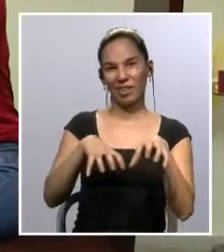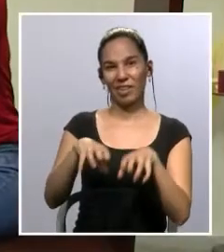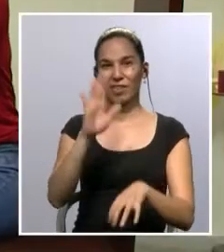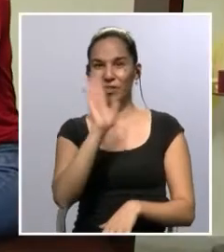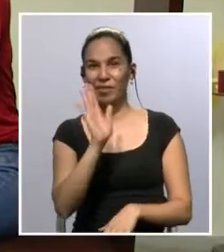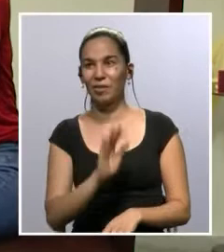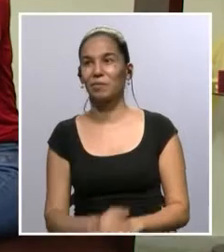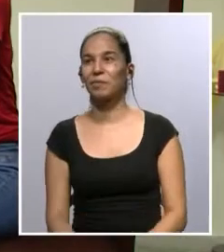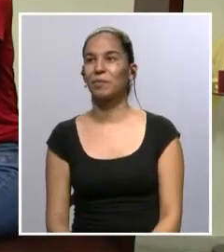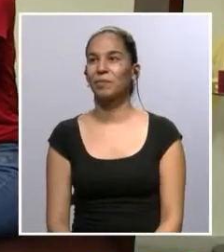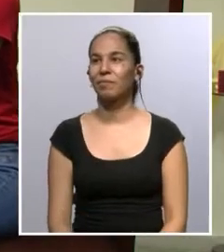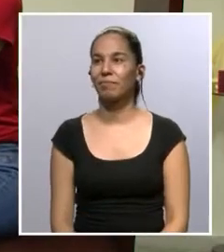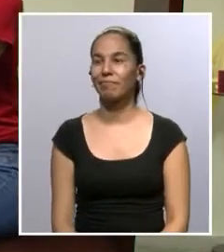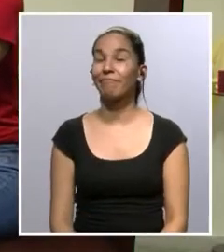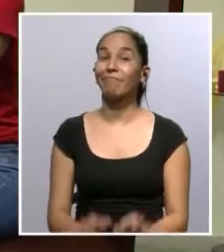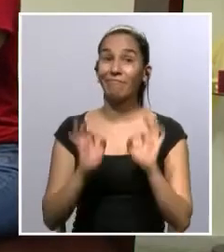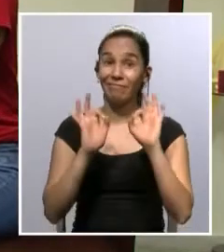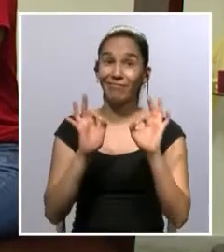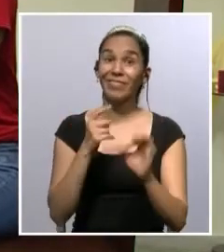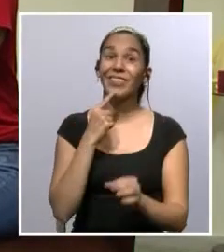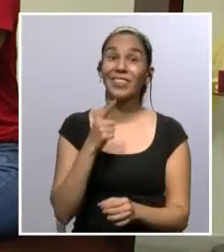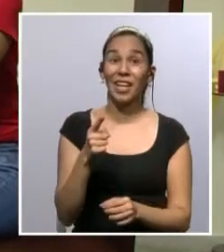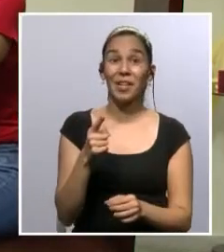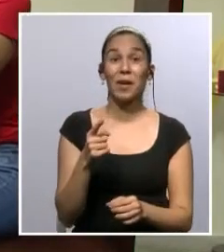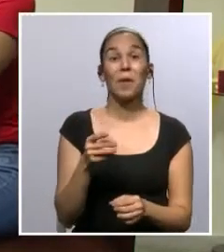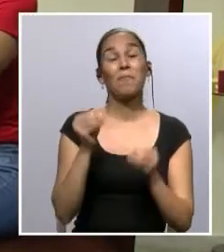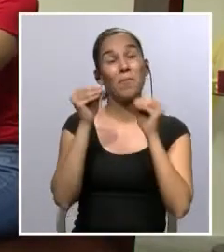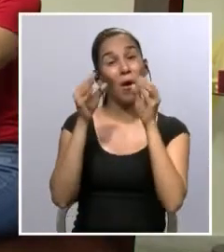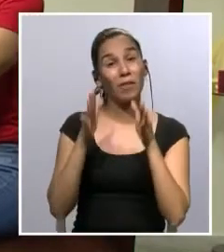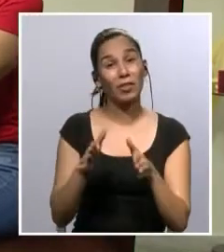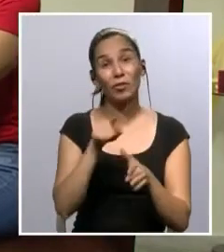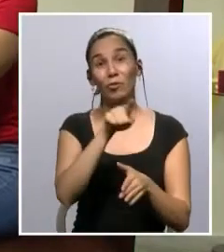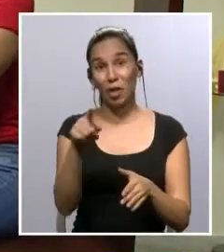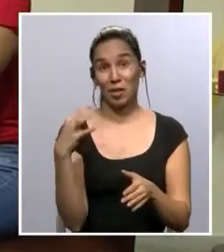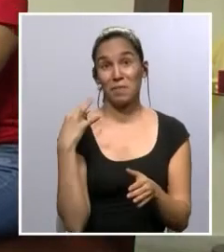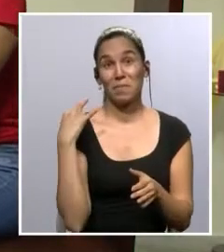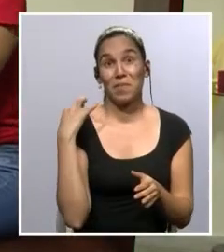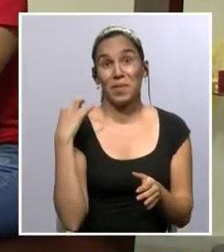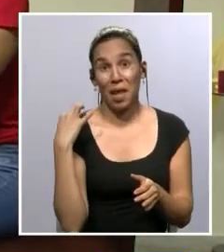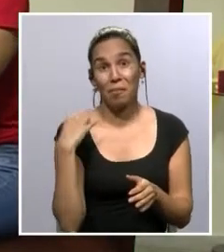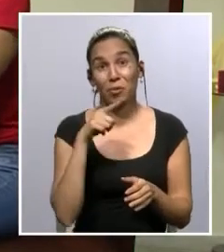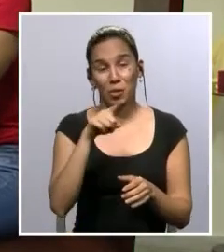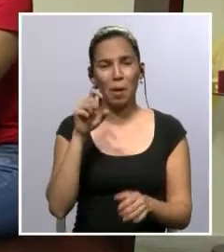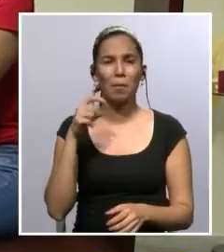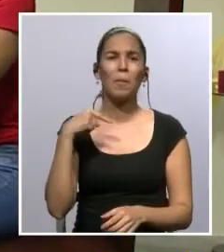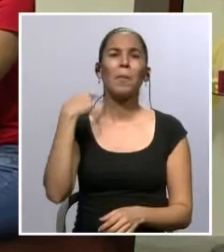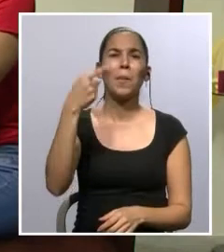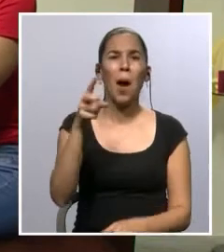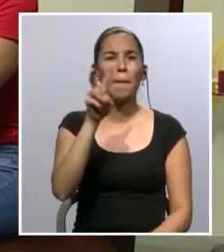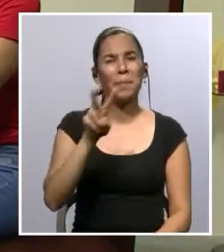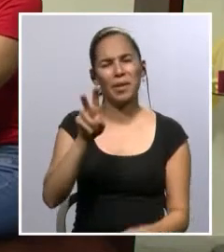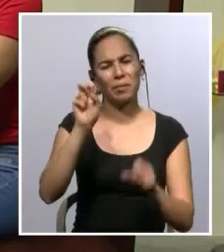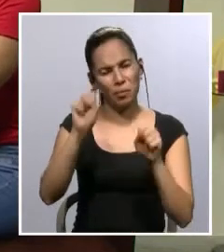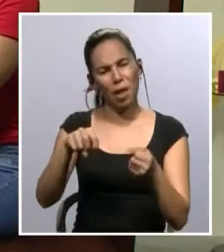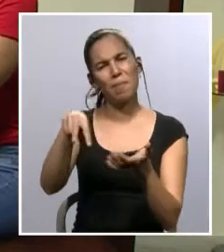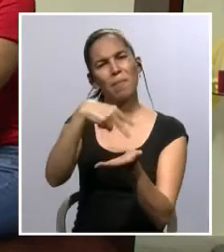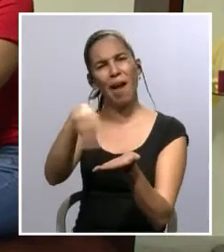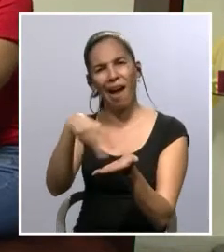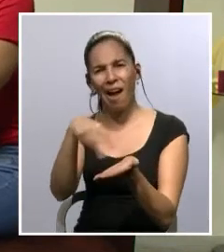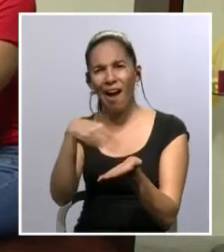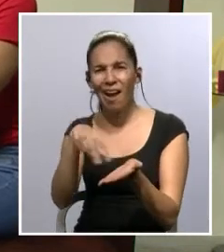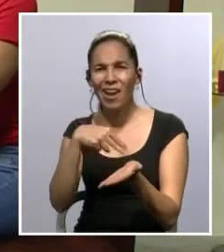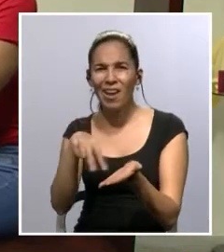Chao. Bueno, y así como el profe, los invitamos para que el viernes pueden bailar, poner la